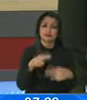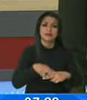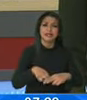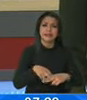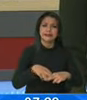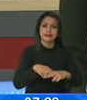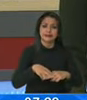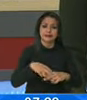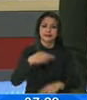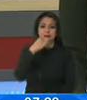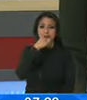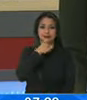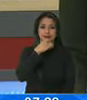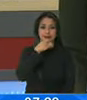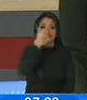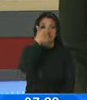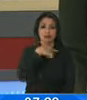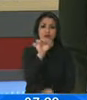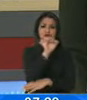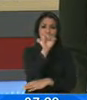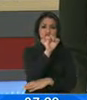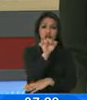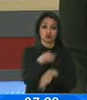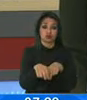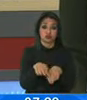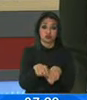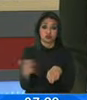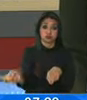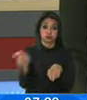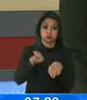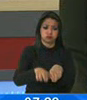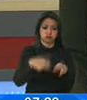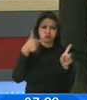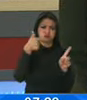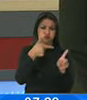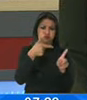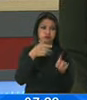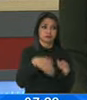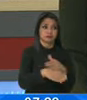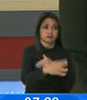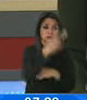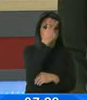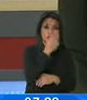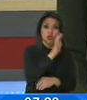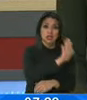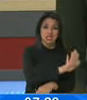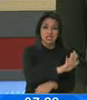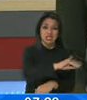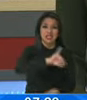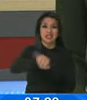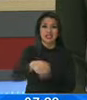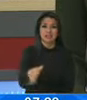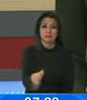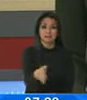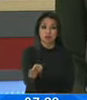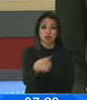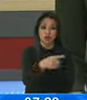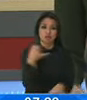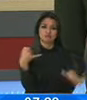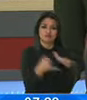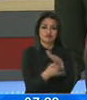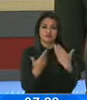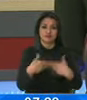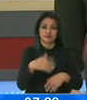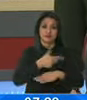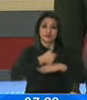El conductor del vehículo recogió un cómplice y bajo amenaza de muerte la llevaron a un motel de Jaramijó, donde habría sido abusada sexualmente.